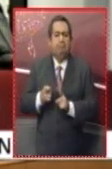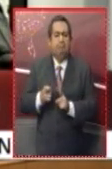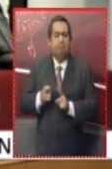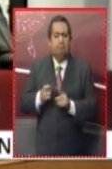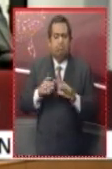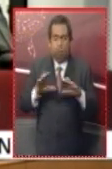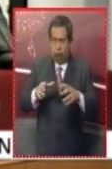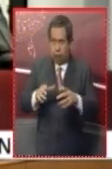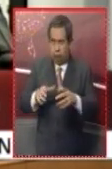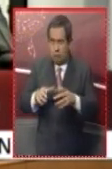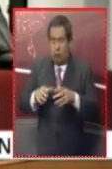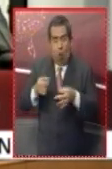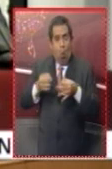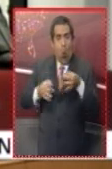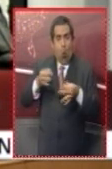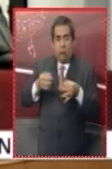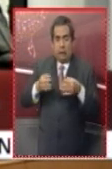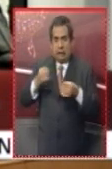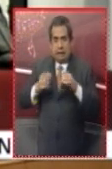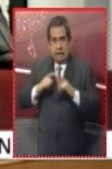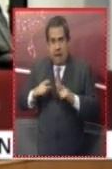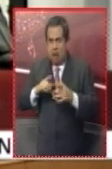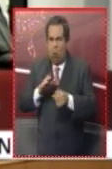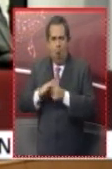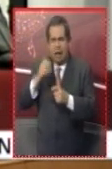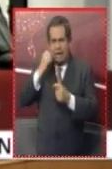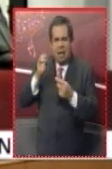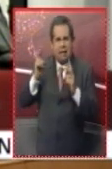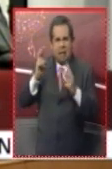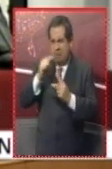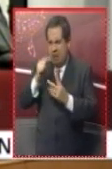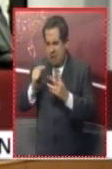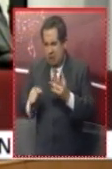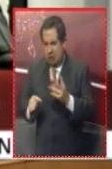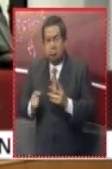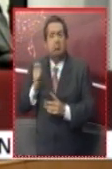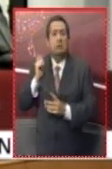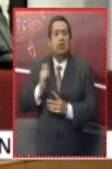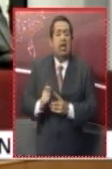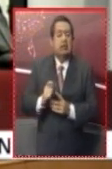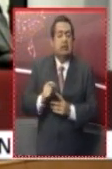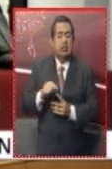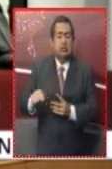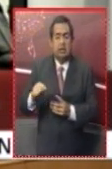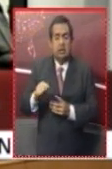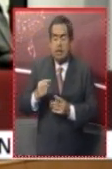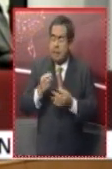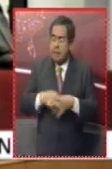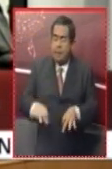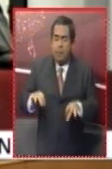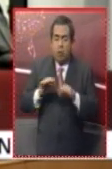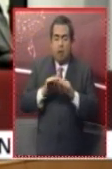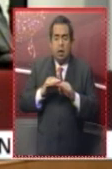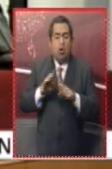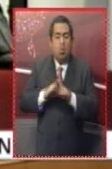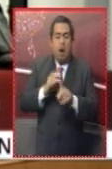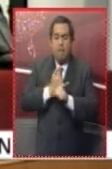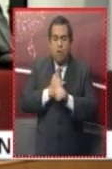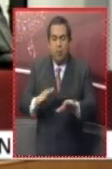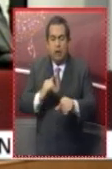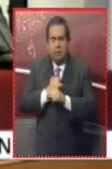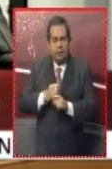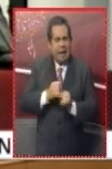los ámbitos judiciales de cualquier materia es el manejo mediático de